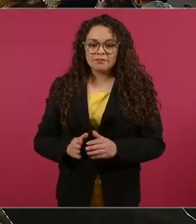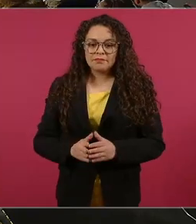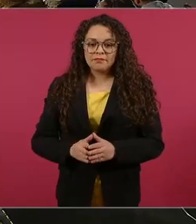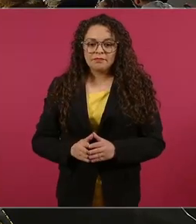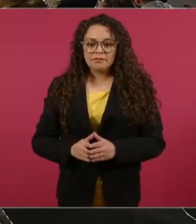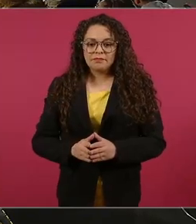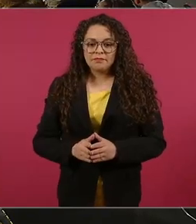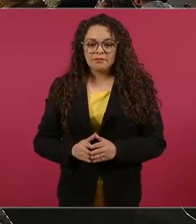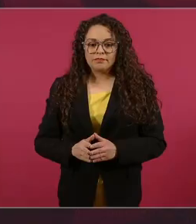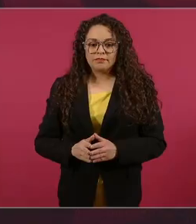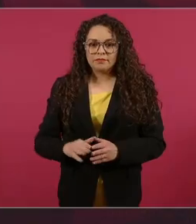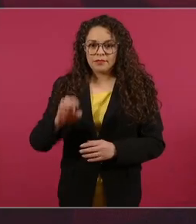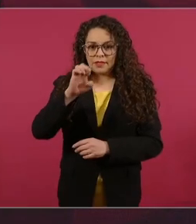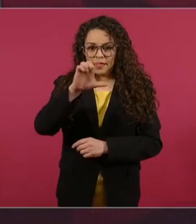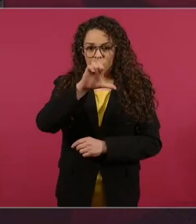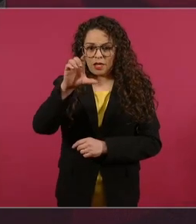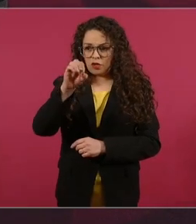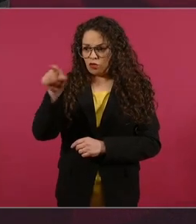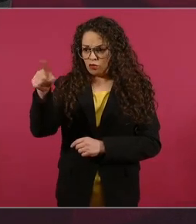problemas con ellos.